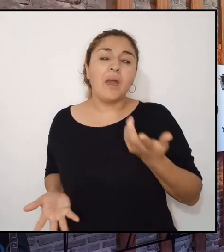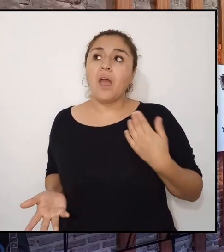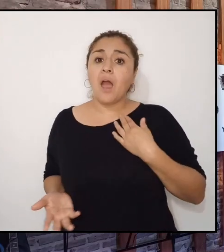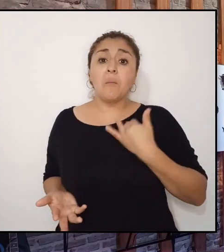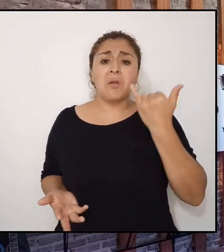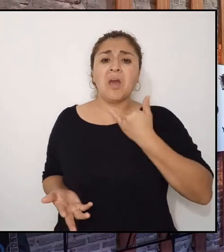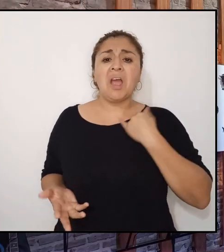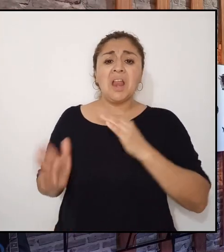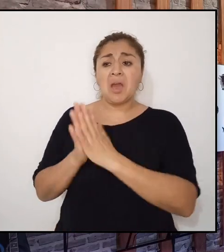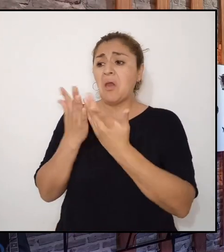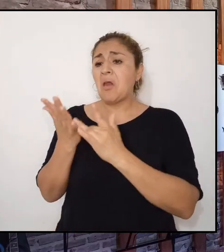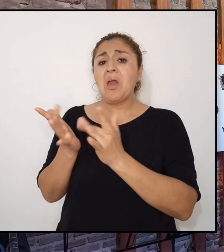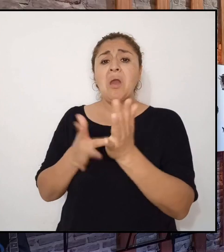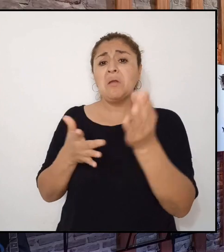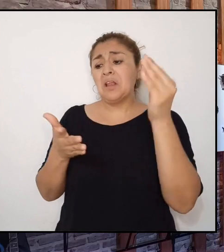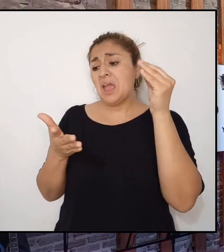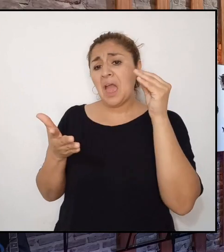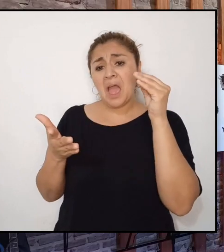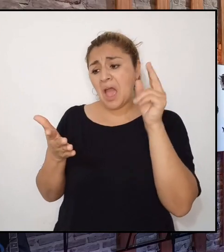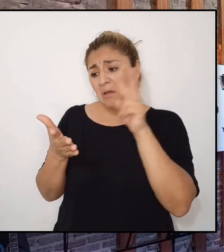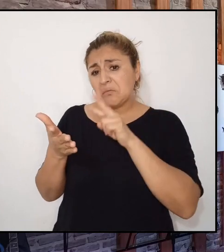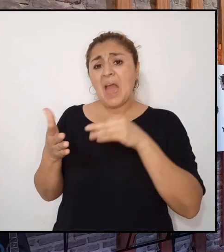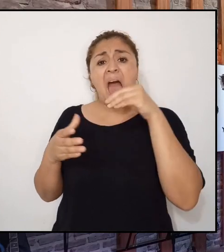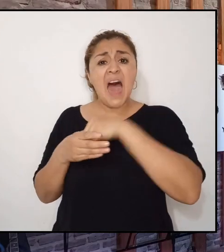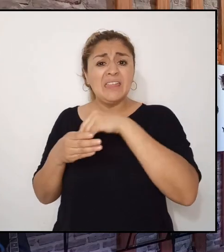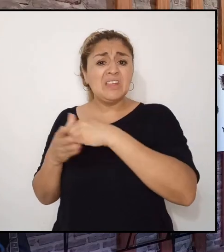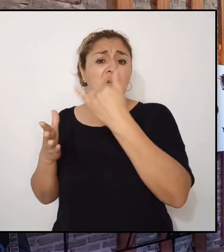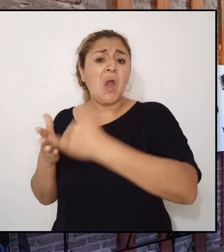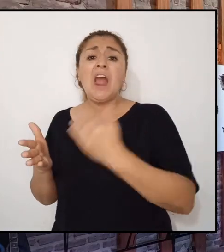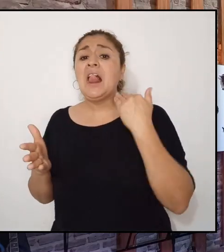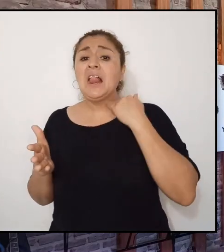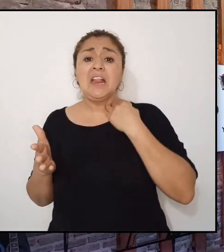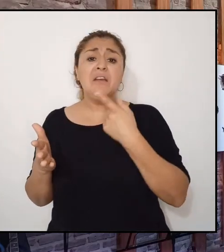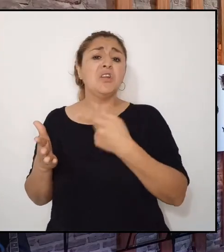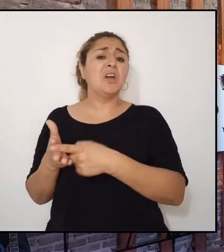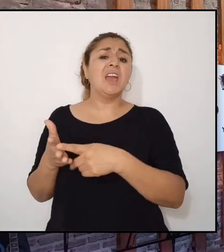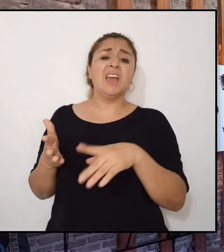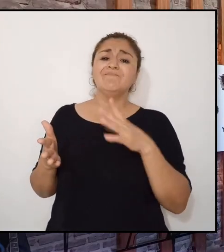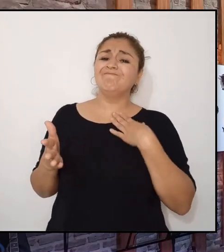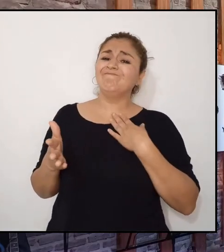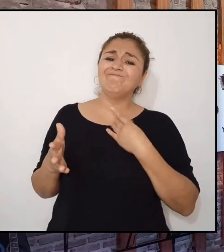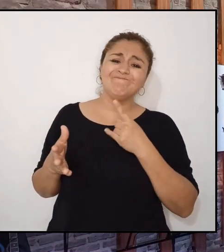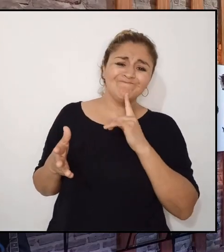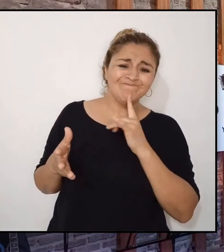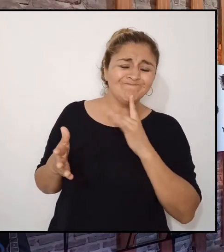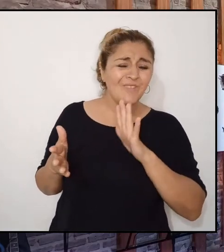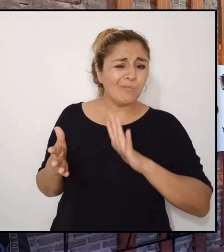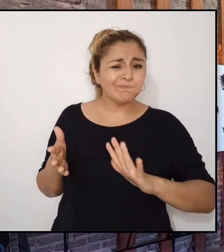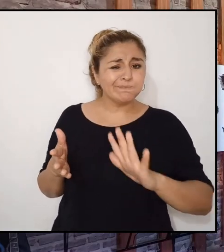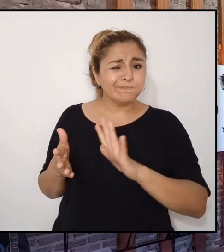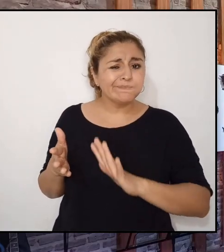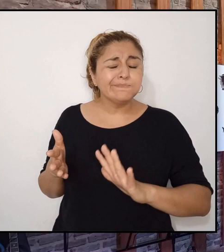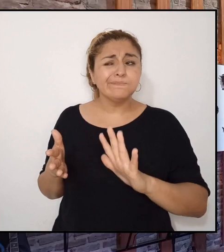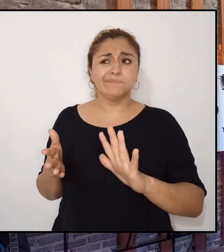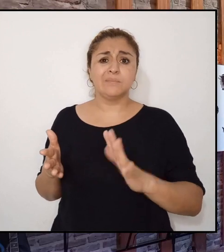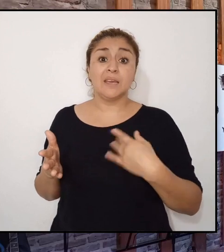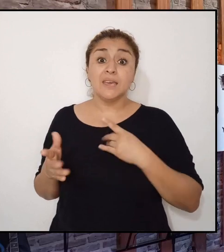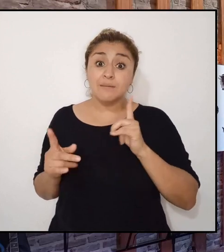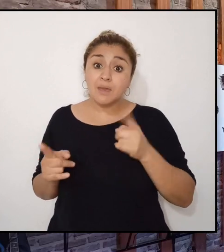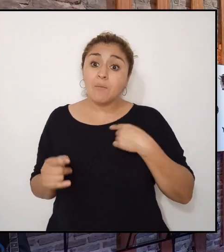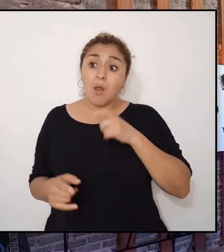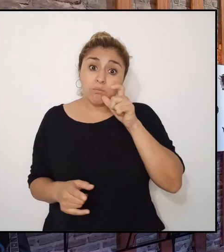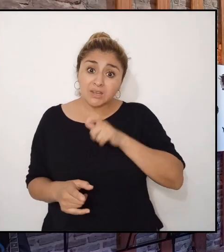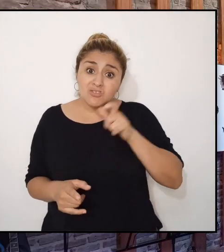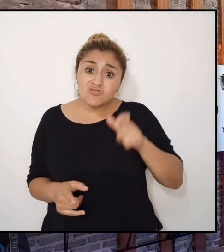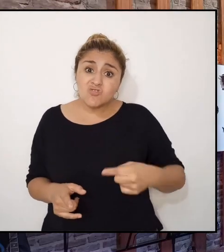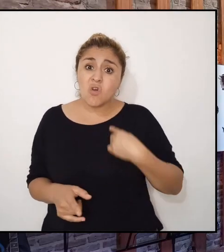Hay libros que no deberían corresponder, algunas cartas del apóstol Pablo, algunas las están corriendo, las están dejando de